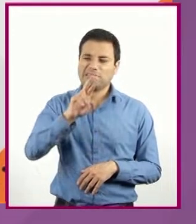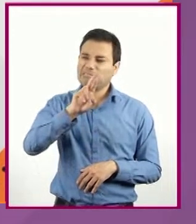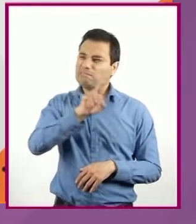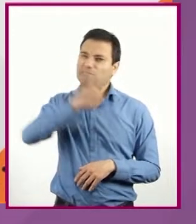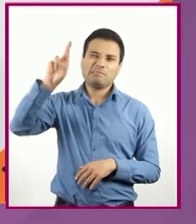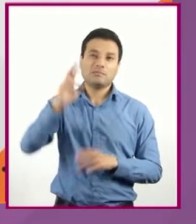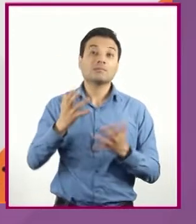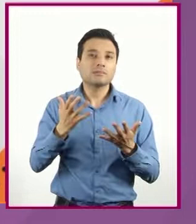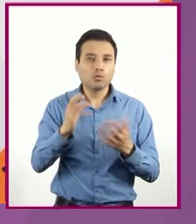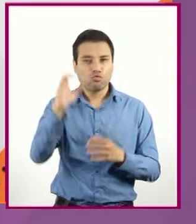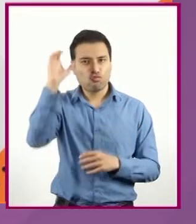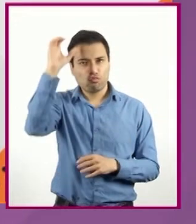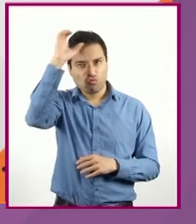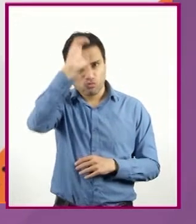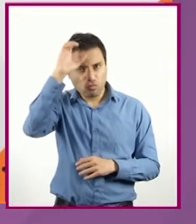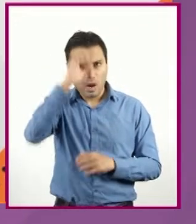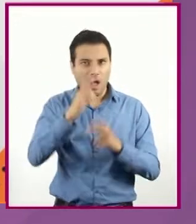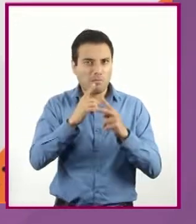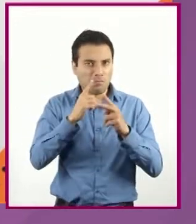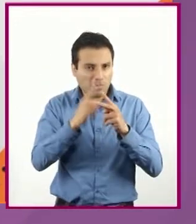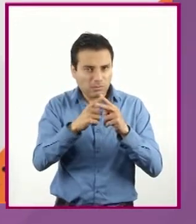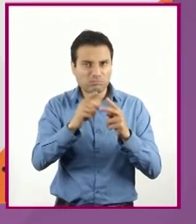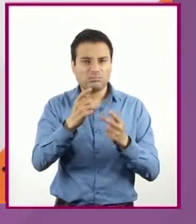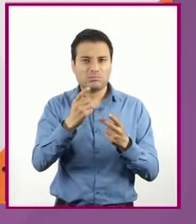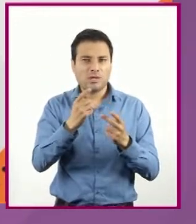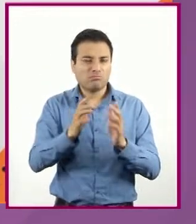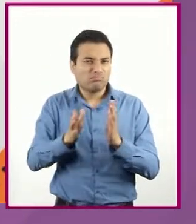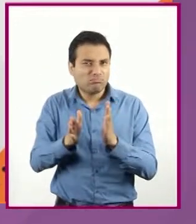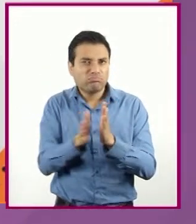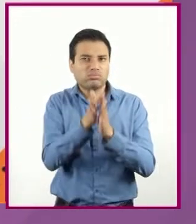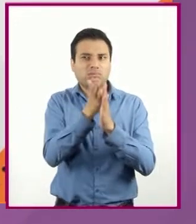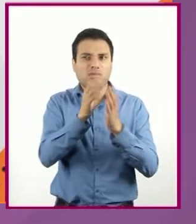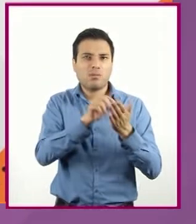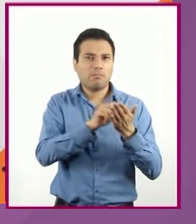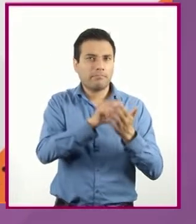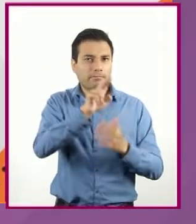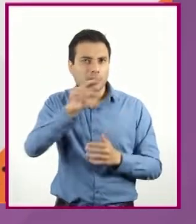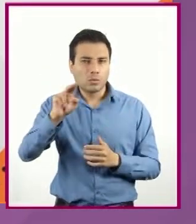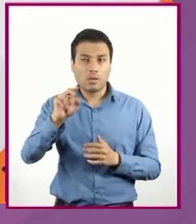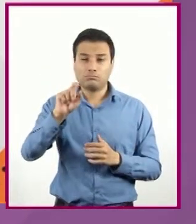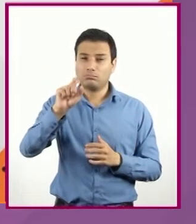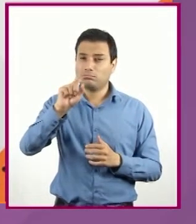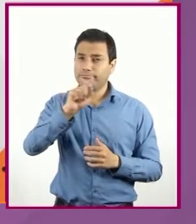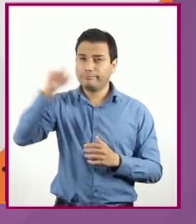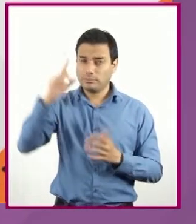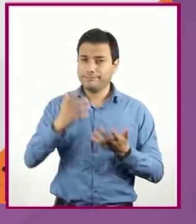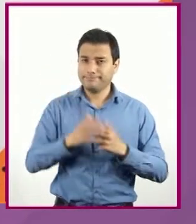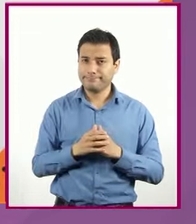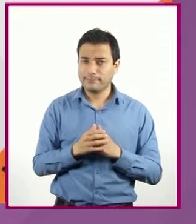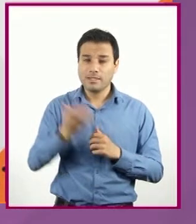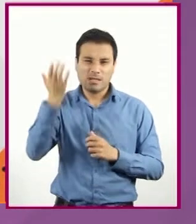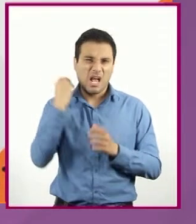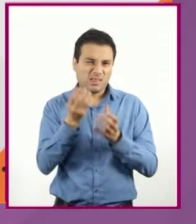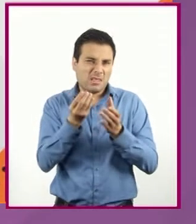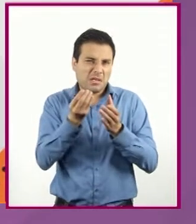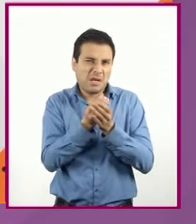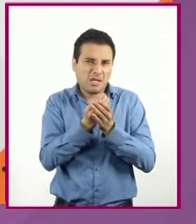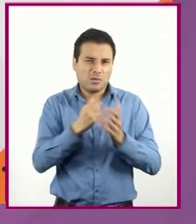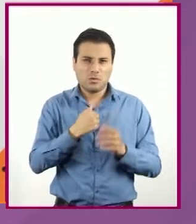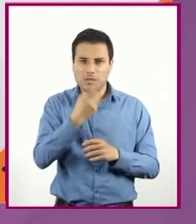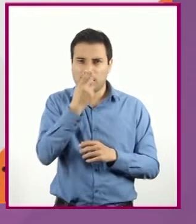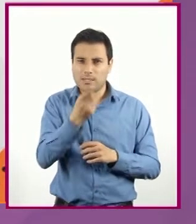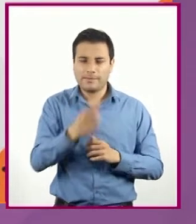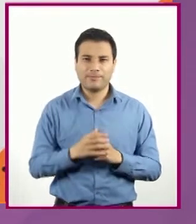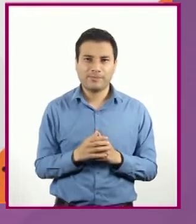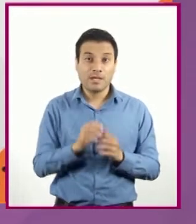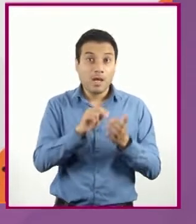desarrollo cultural en las matemáticas, la arquitectura y pintura mural. Recordarán que en sesiones anteriores se nos